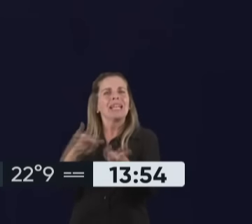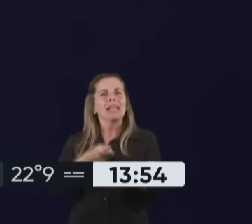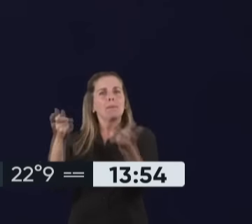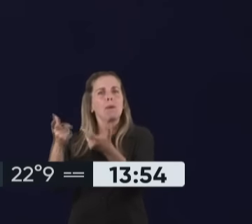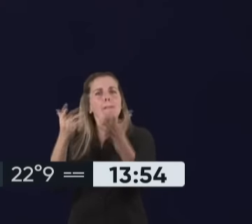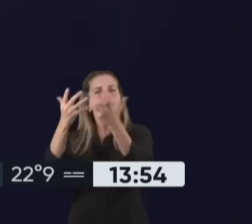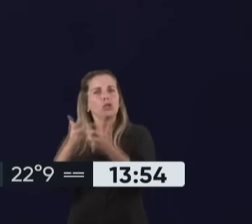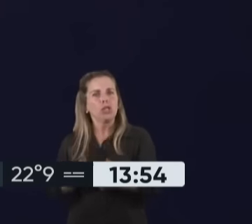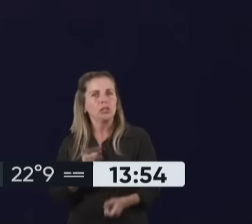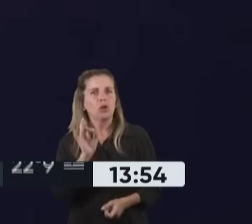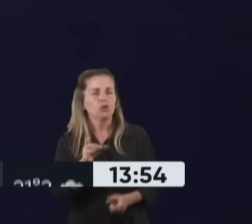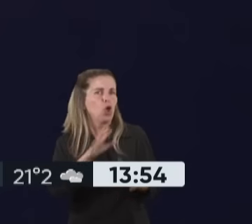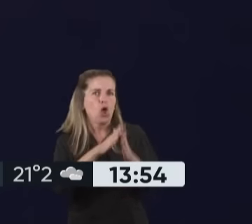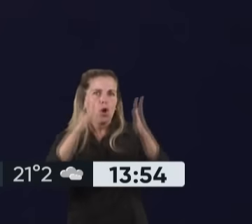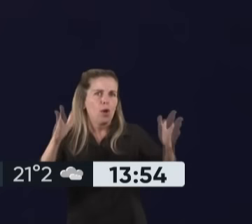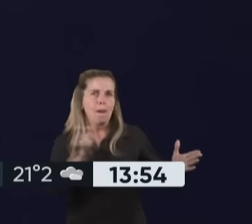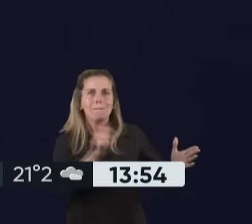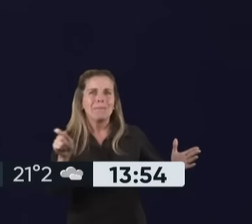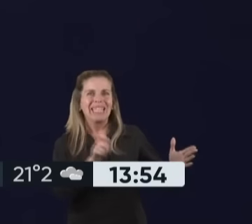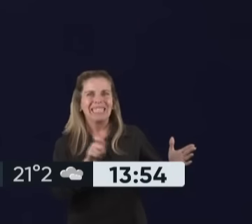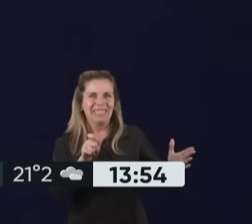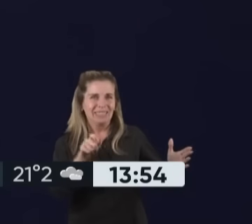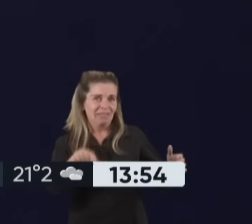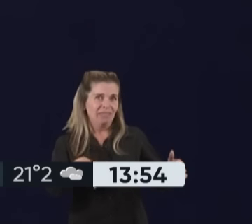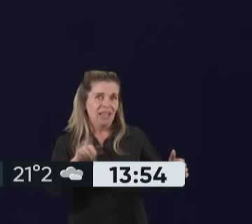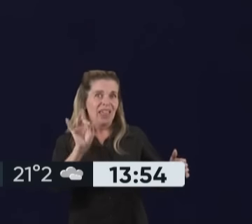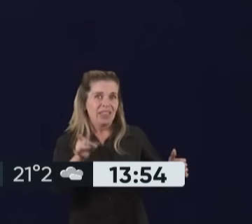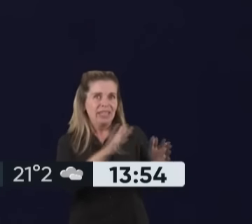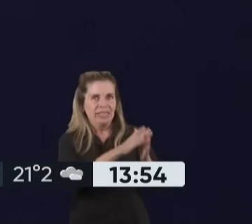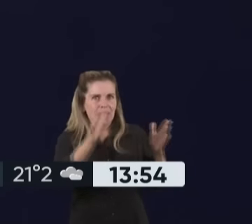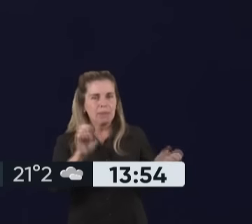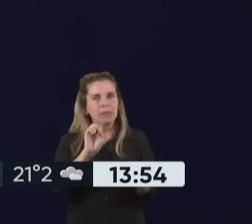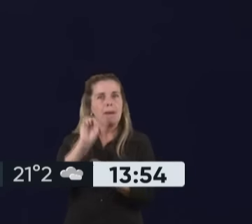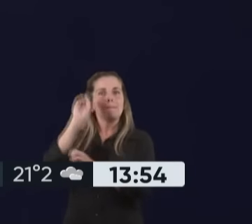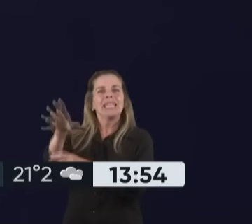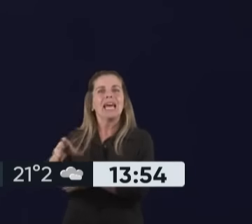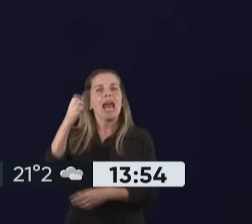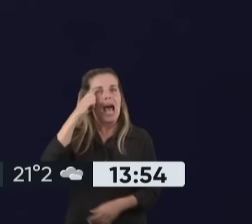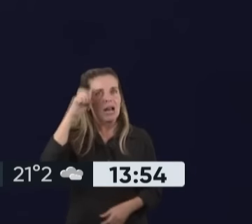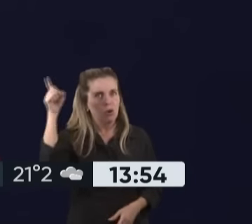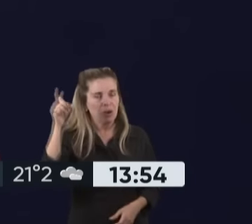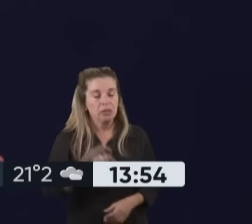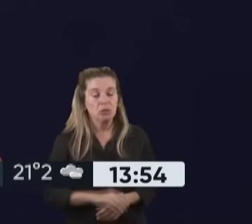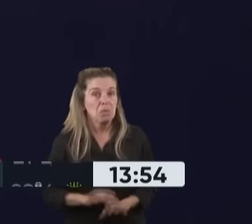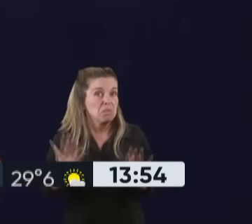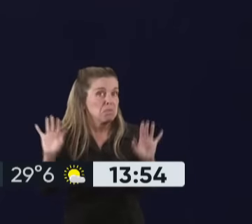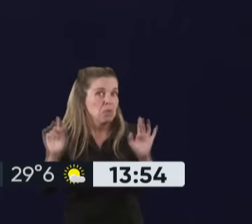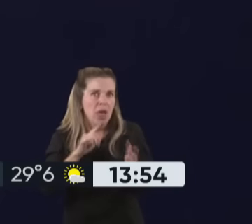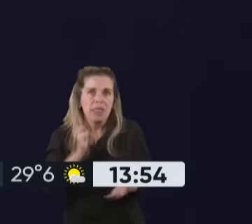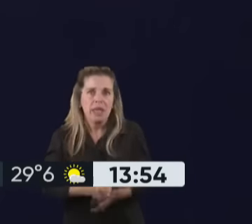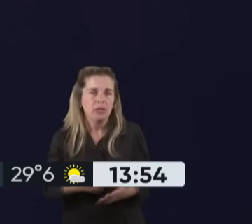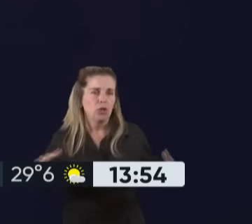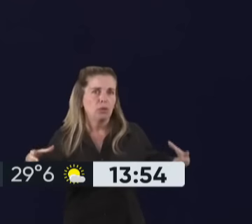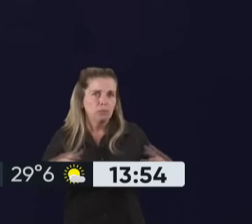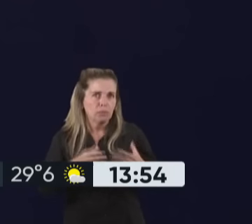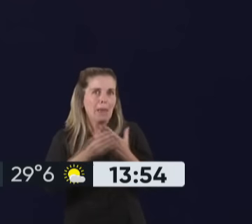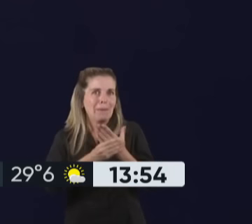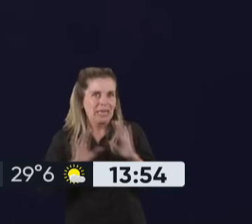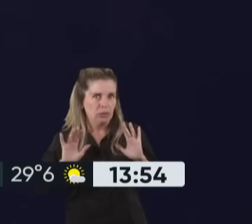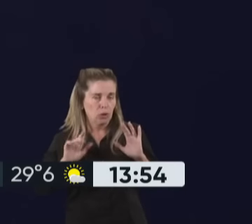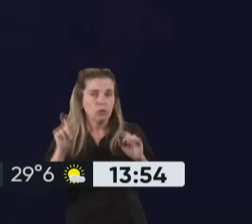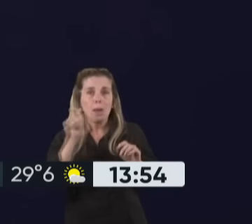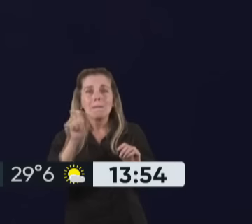del mes, esa será una decisión que se tomará en el Gabinete Nacional, así que durante el mes de